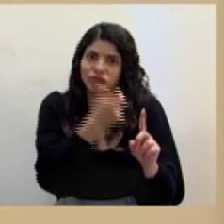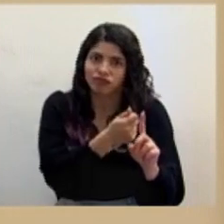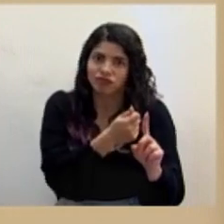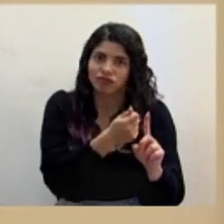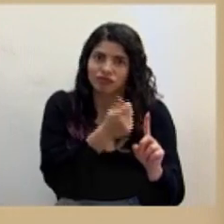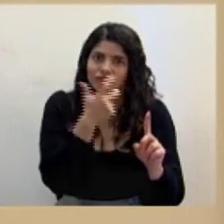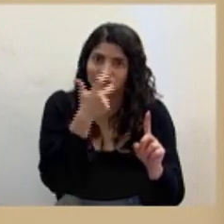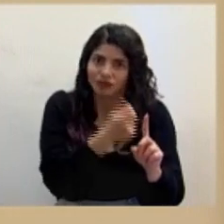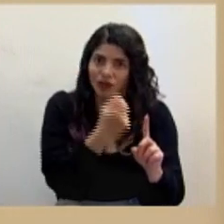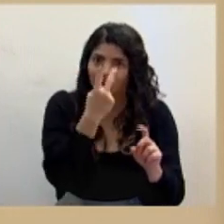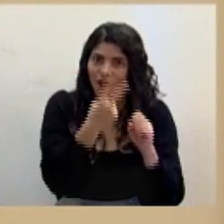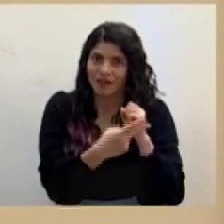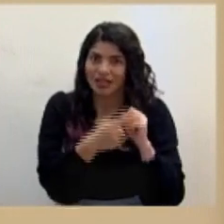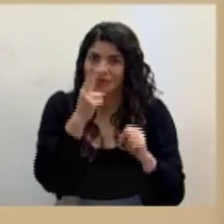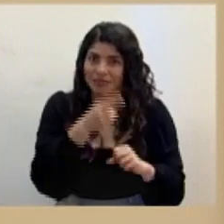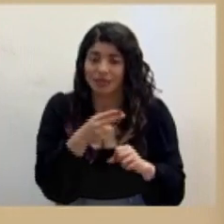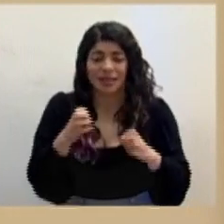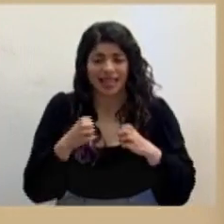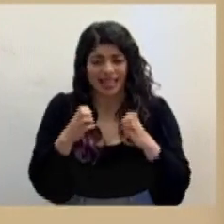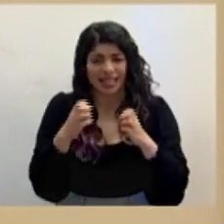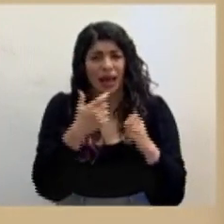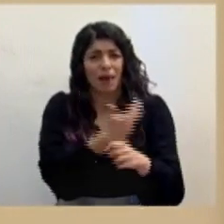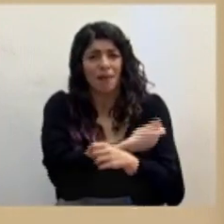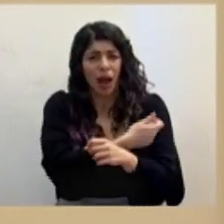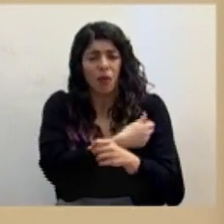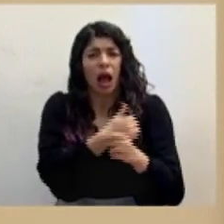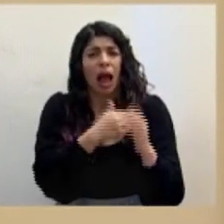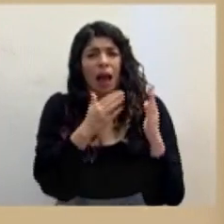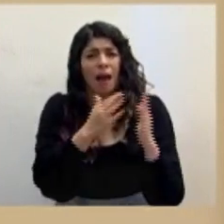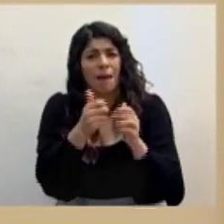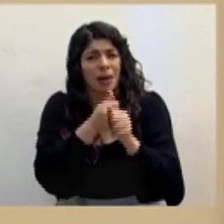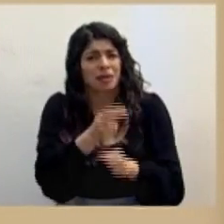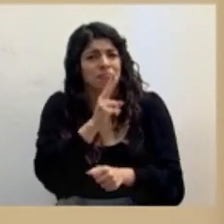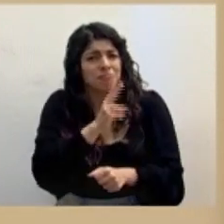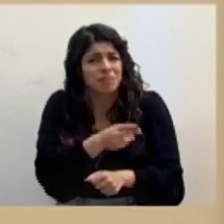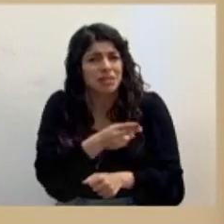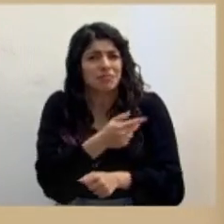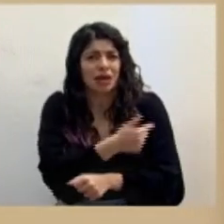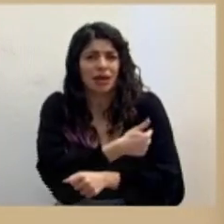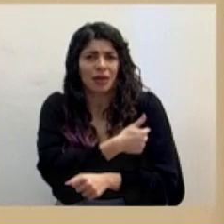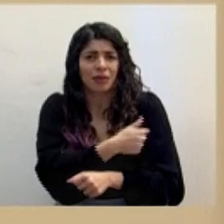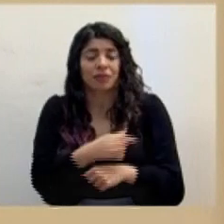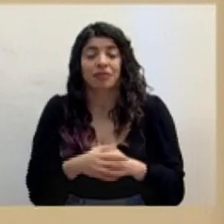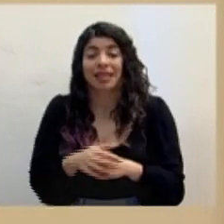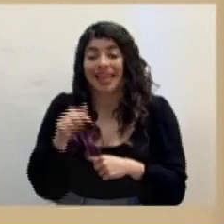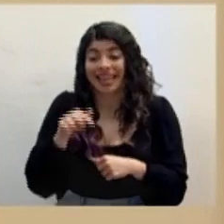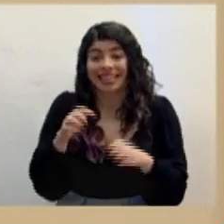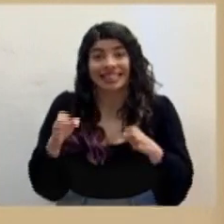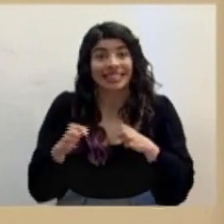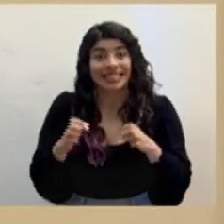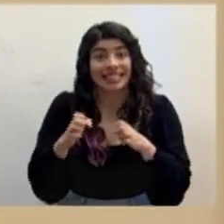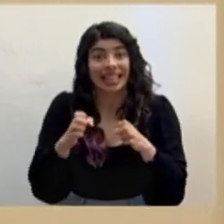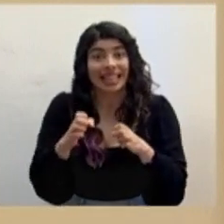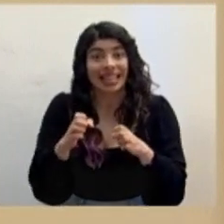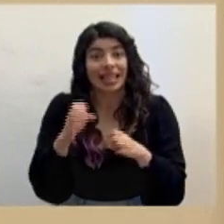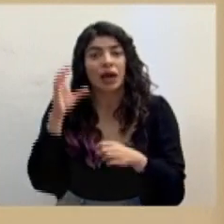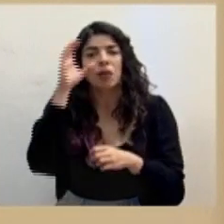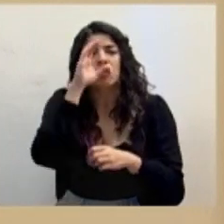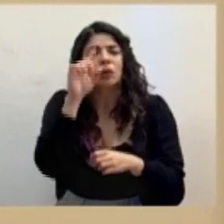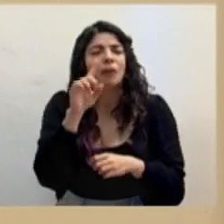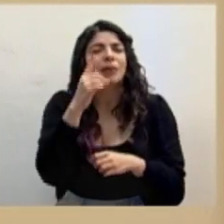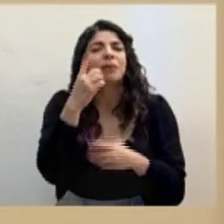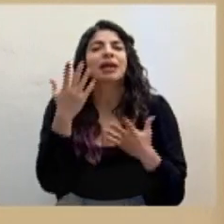contemplado dentro de la estrategia de vacunación. Y de hecho, la premisa de esta estrategia es seguridad